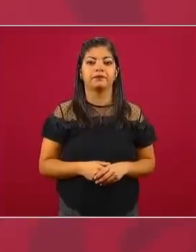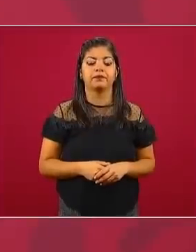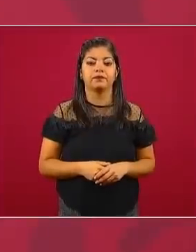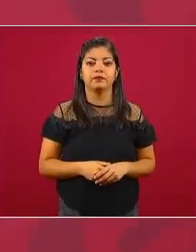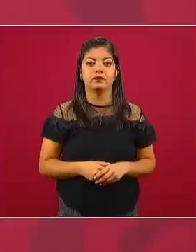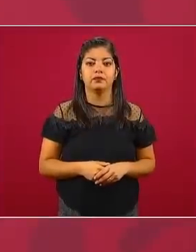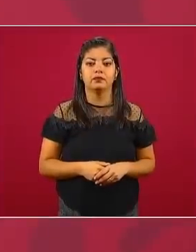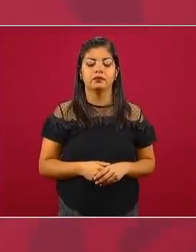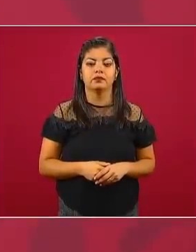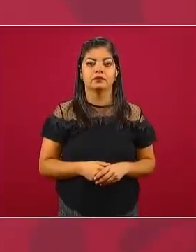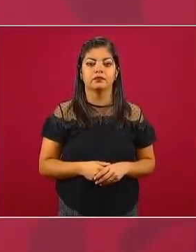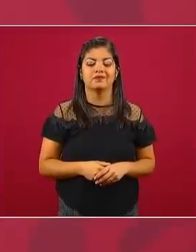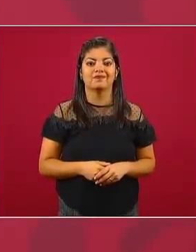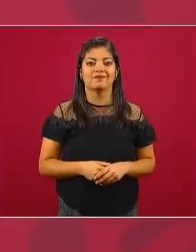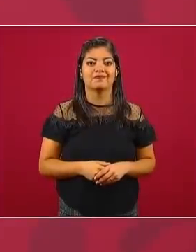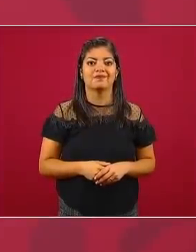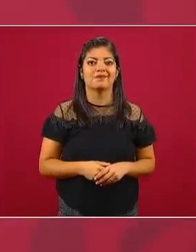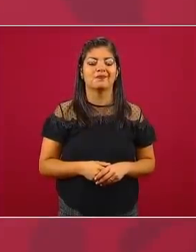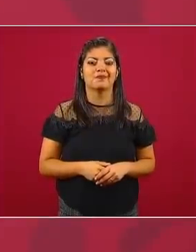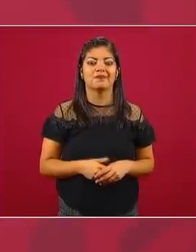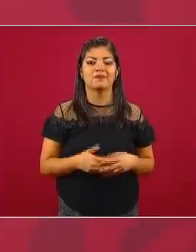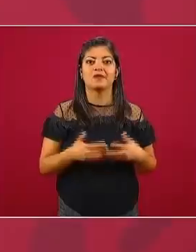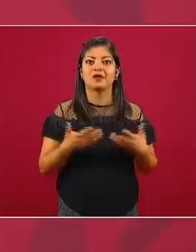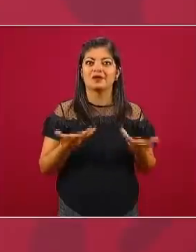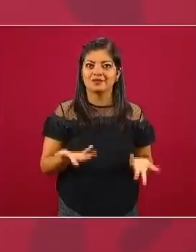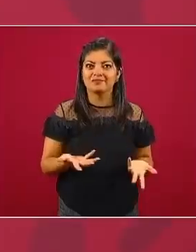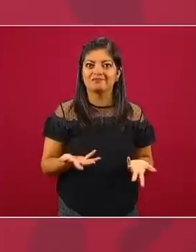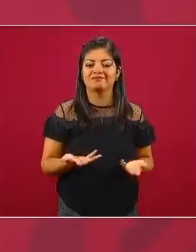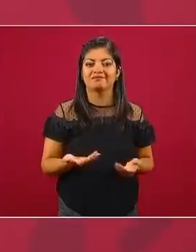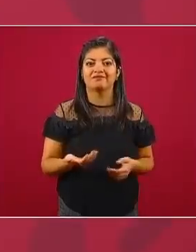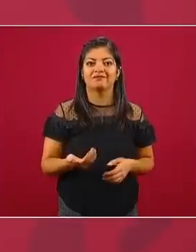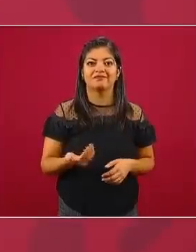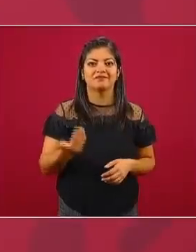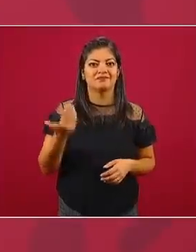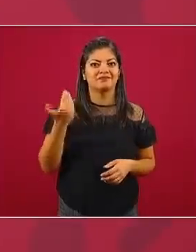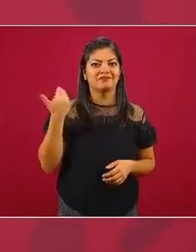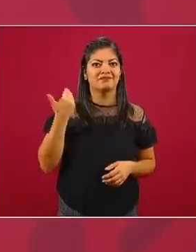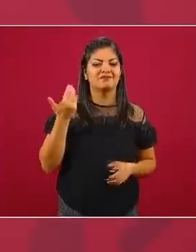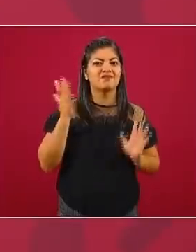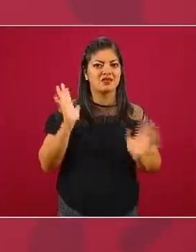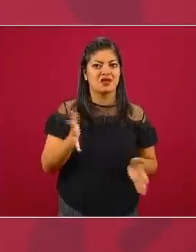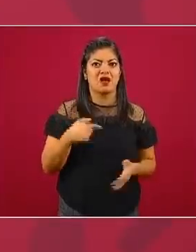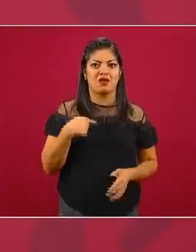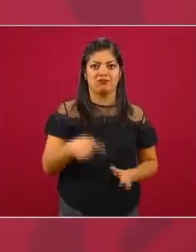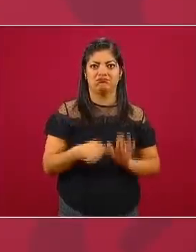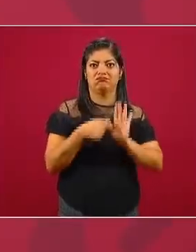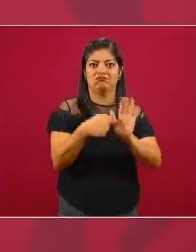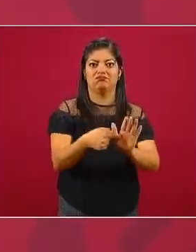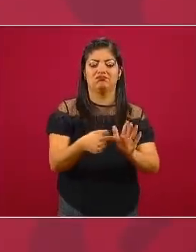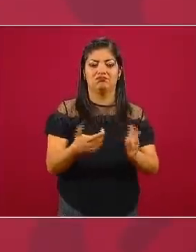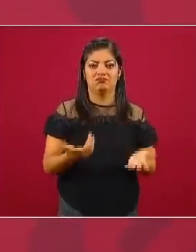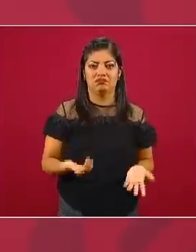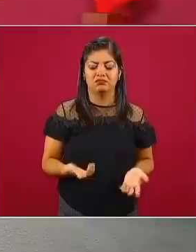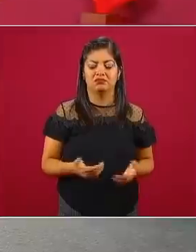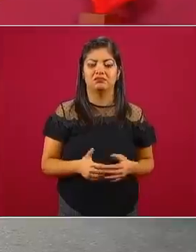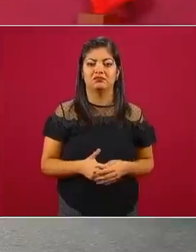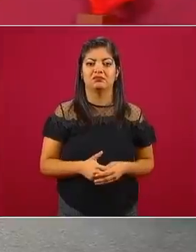Lo que sucede es que lo acabamos de exponer ahora, los